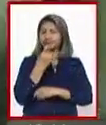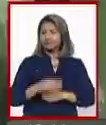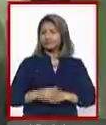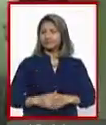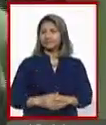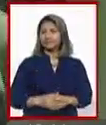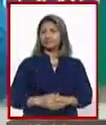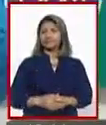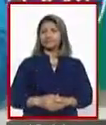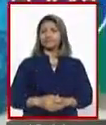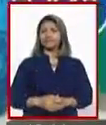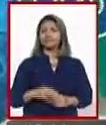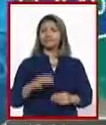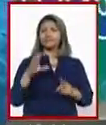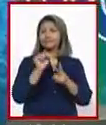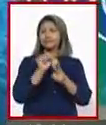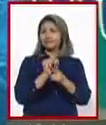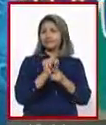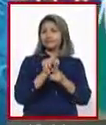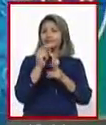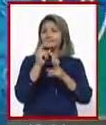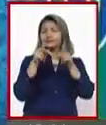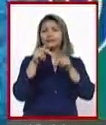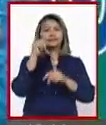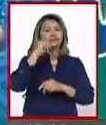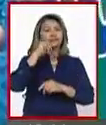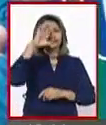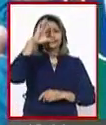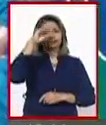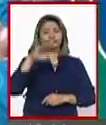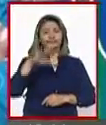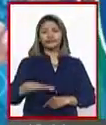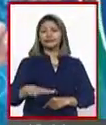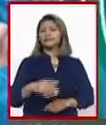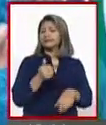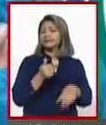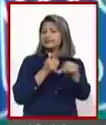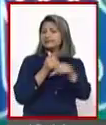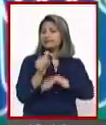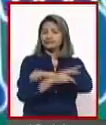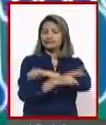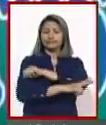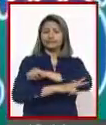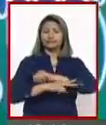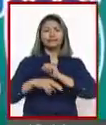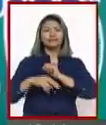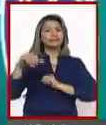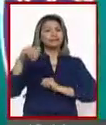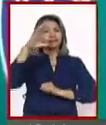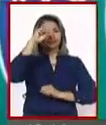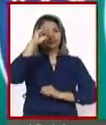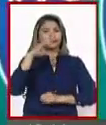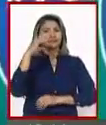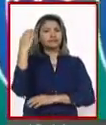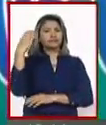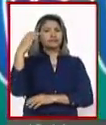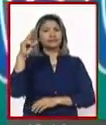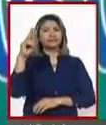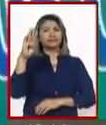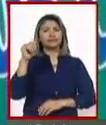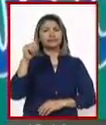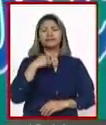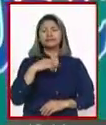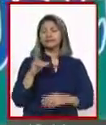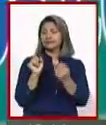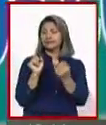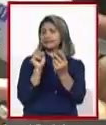comandante de la UTOC informó que arrestaron a dos personas, una mujer y un menor de edad, acusados de robar a un ciudadano de nacionalidad cubana. Intercepta